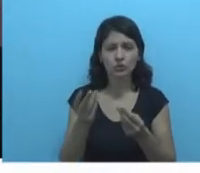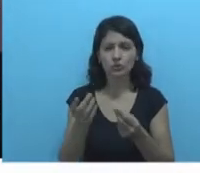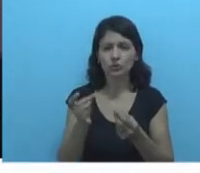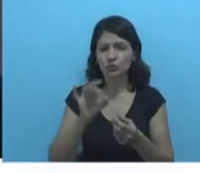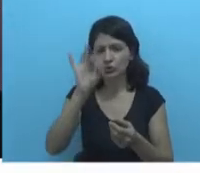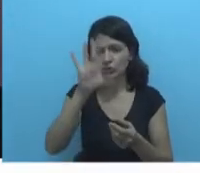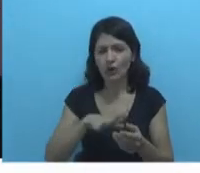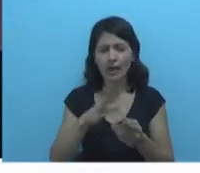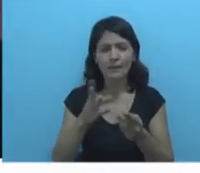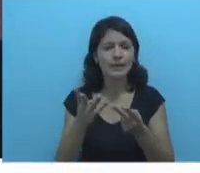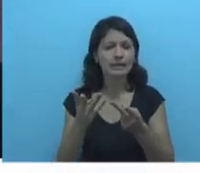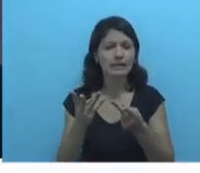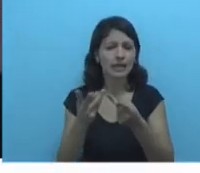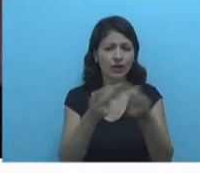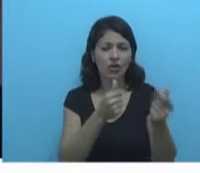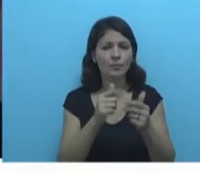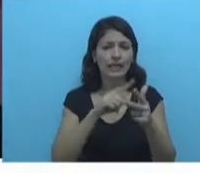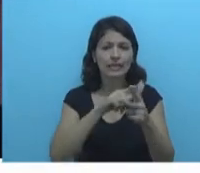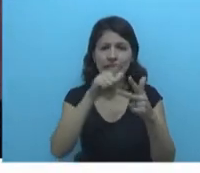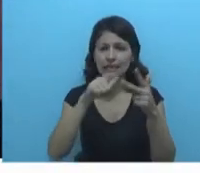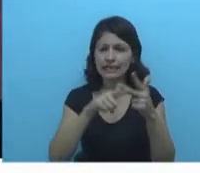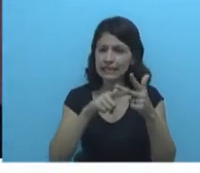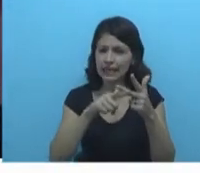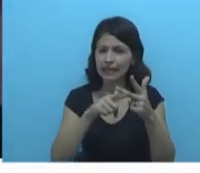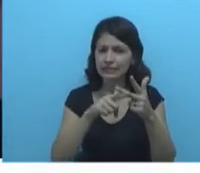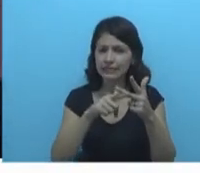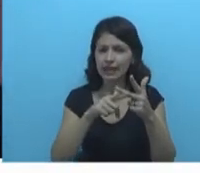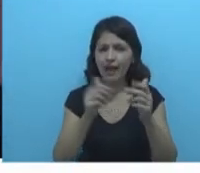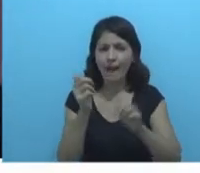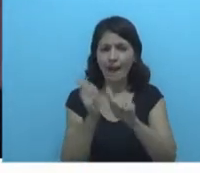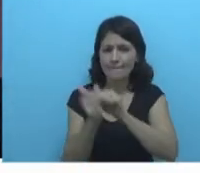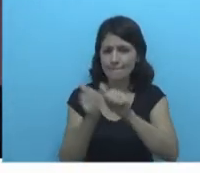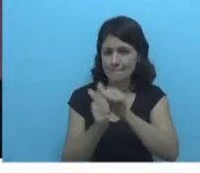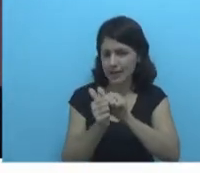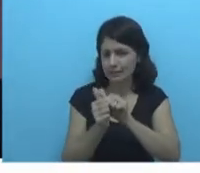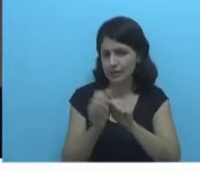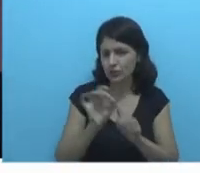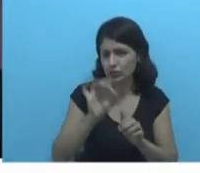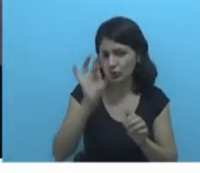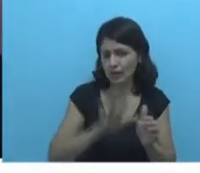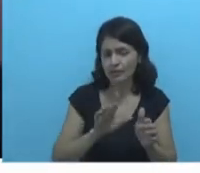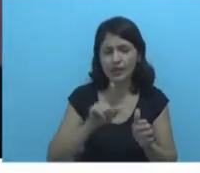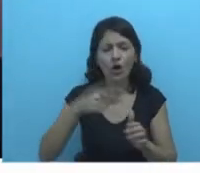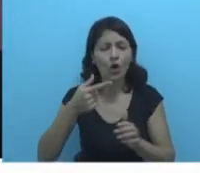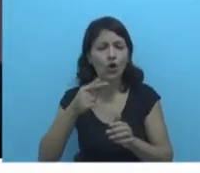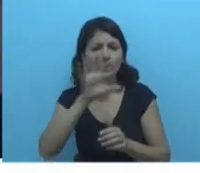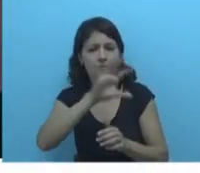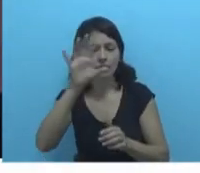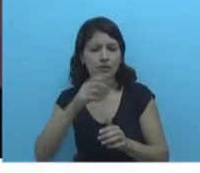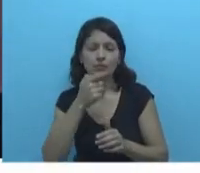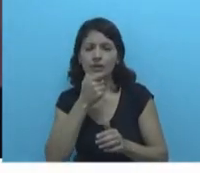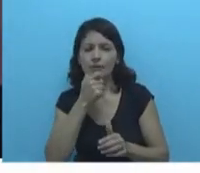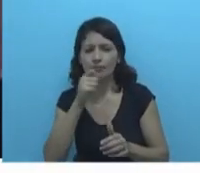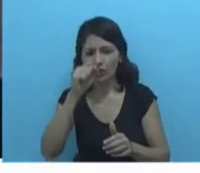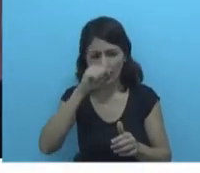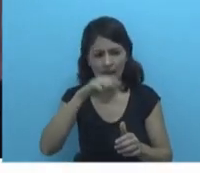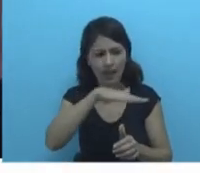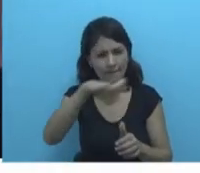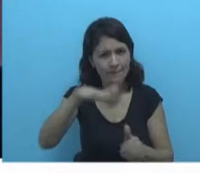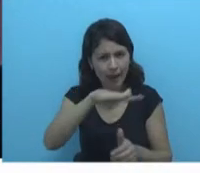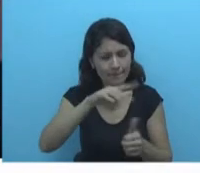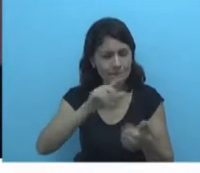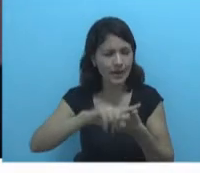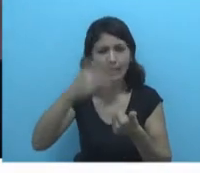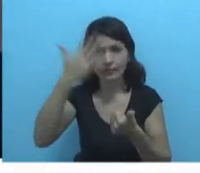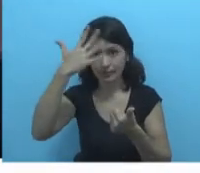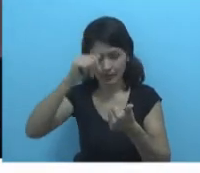de cartelización en la provisión de oxígeno. Hay otras provincias como La Pampa y Buenos Aires que usan este tipo de